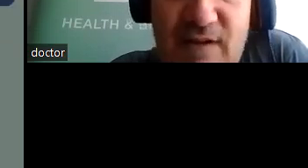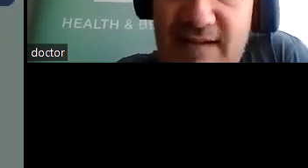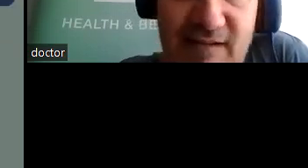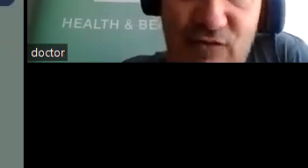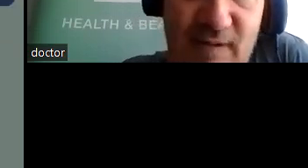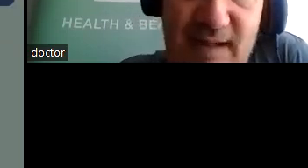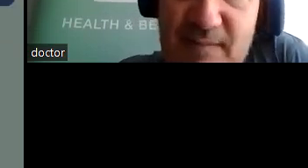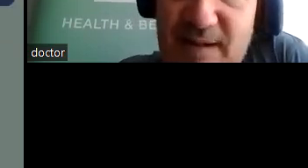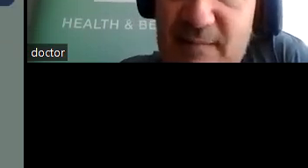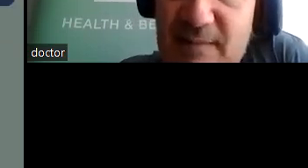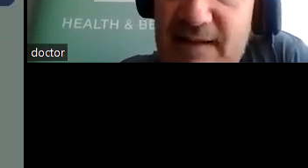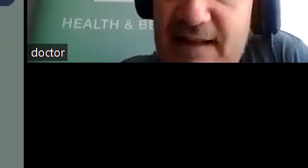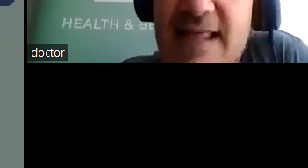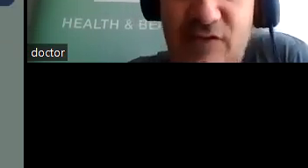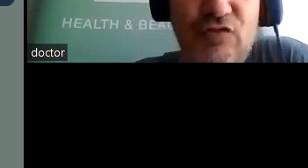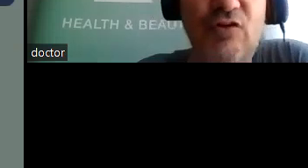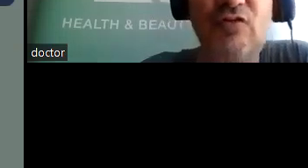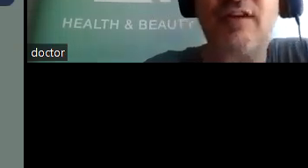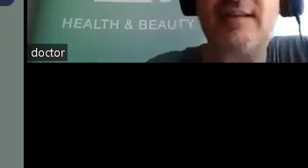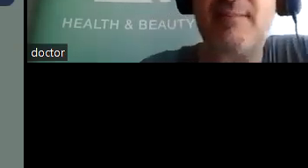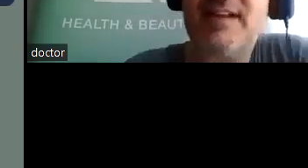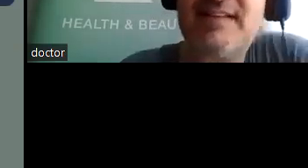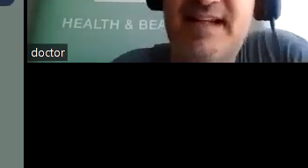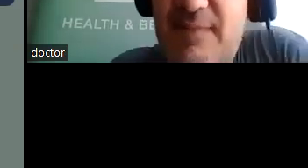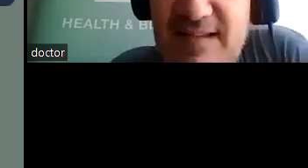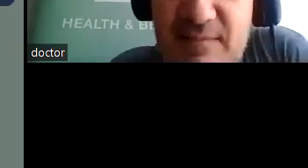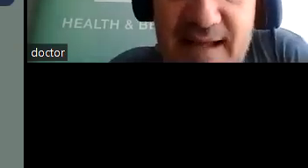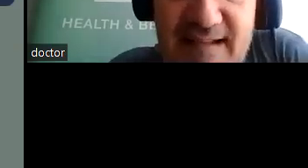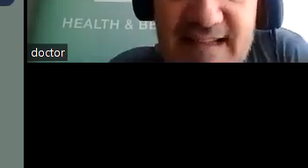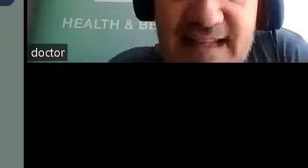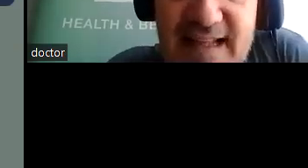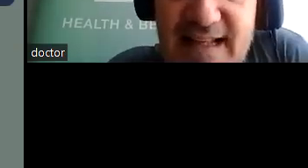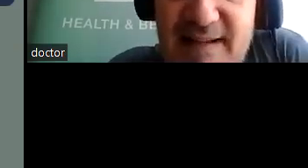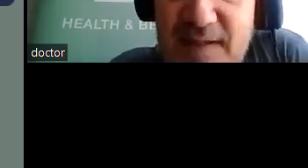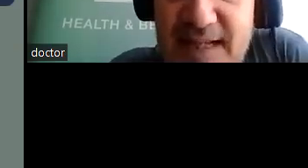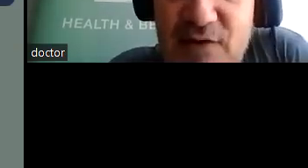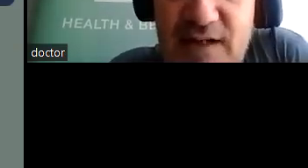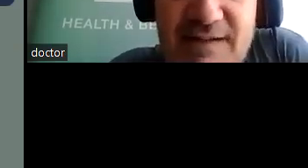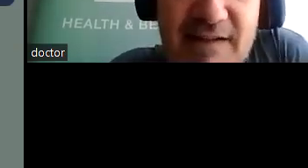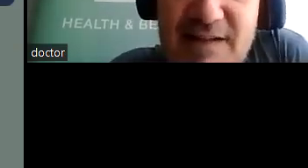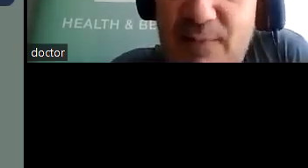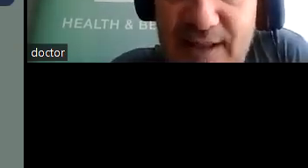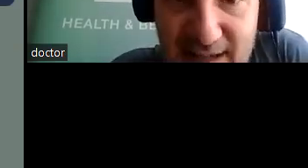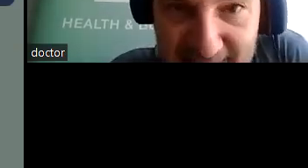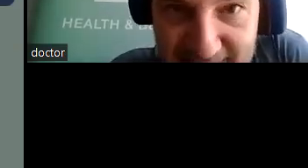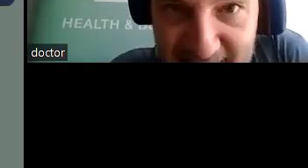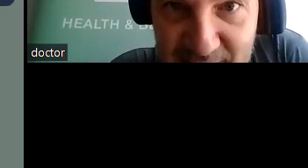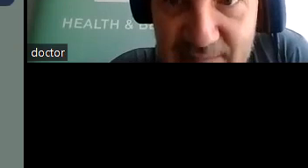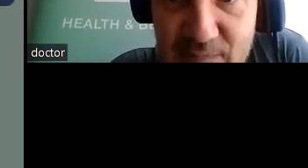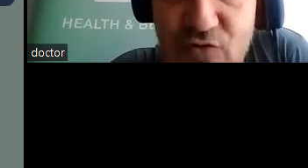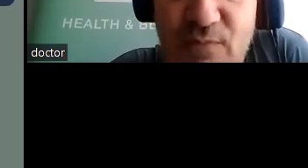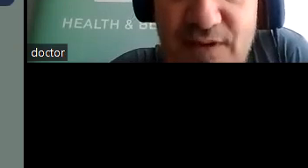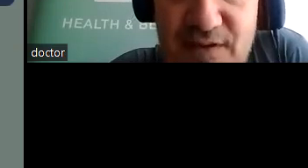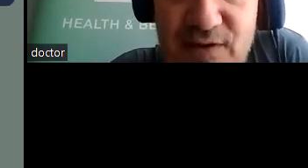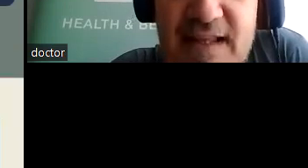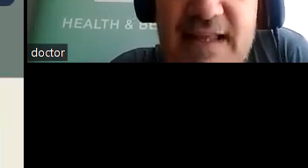no, estos son esos son los dos que pueden tener más indicación a nivel digestivo, porque el jengibre,